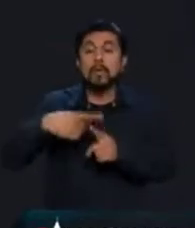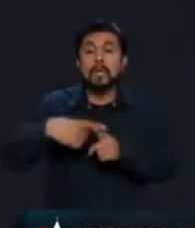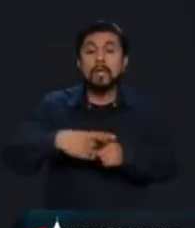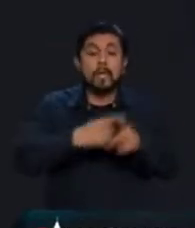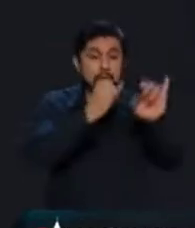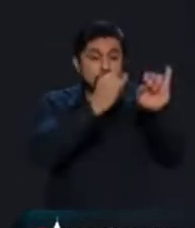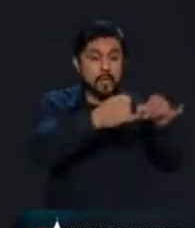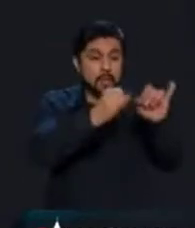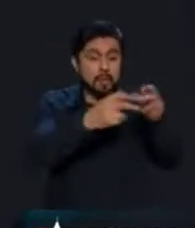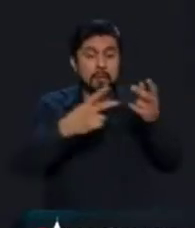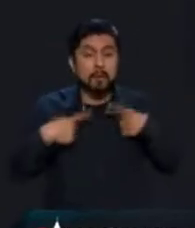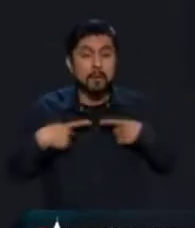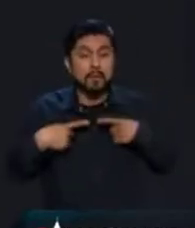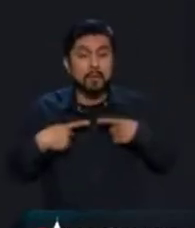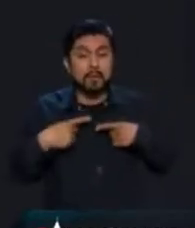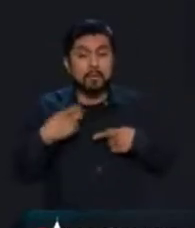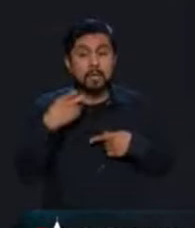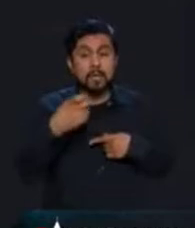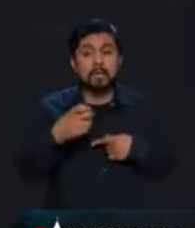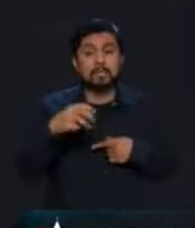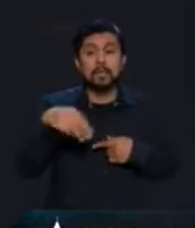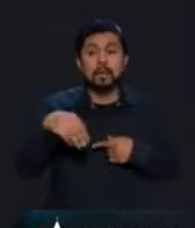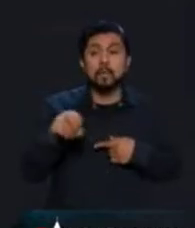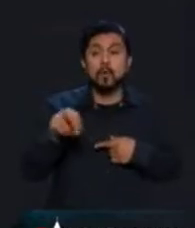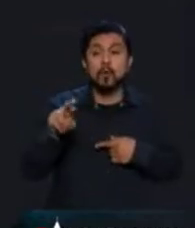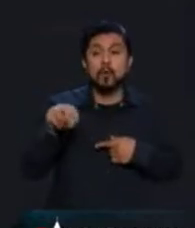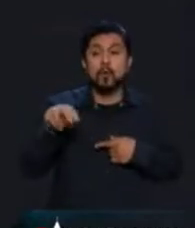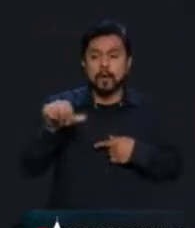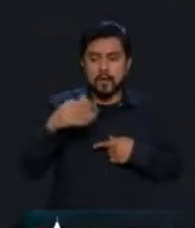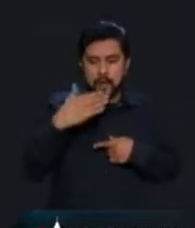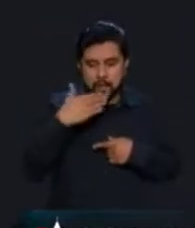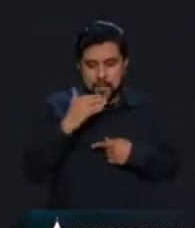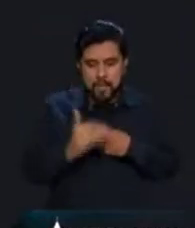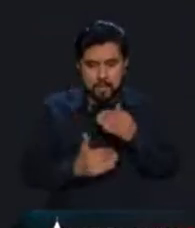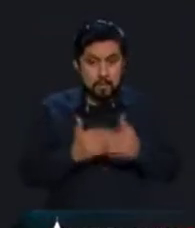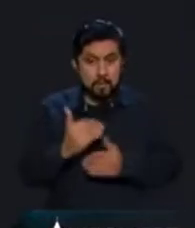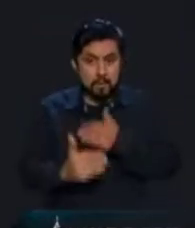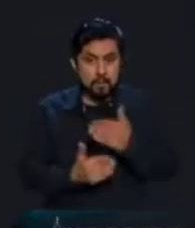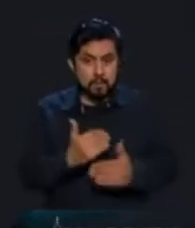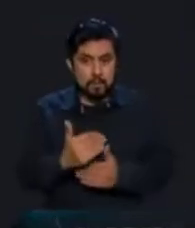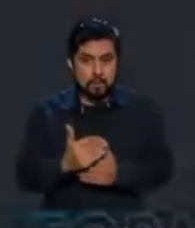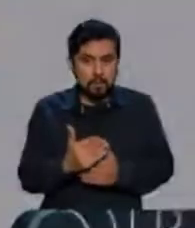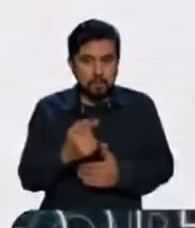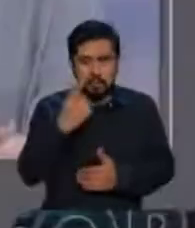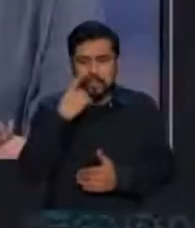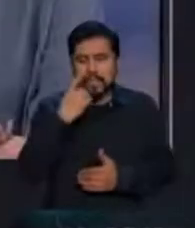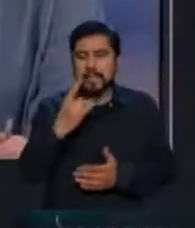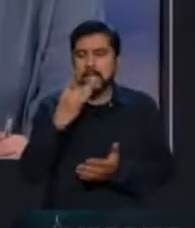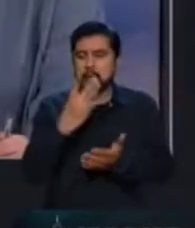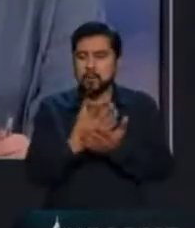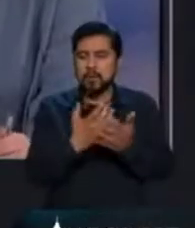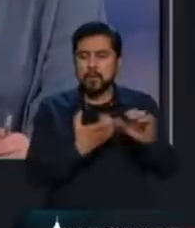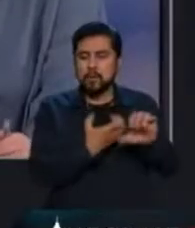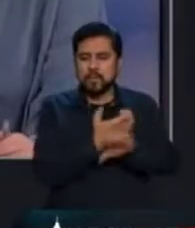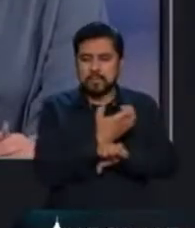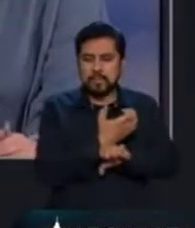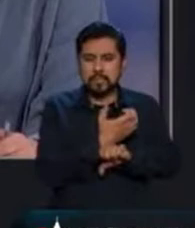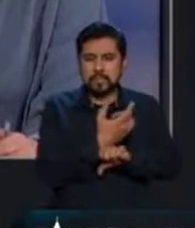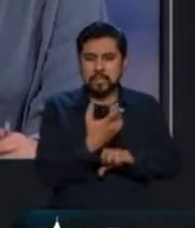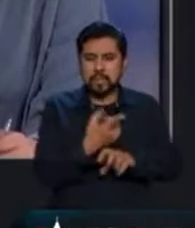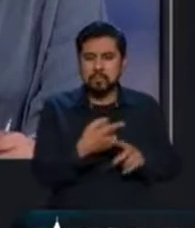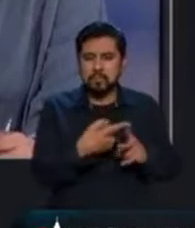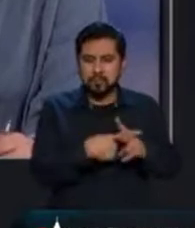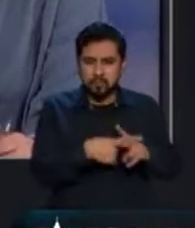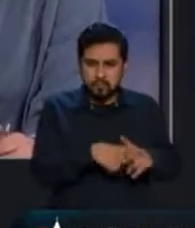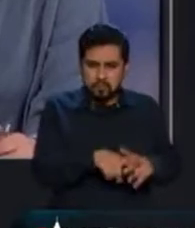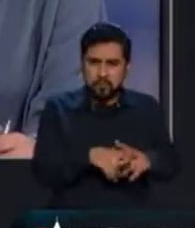sus procesos. De hecho, el único estado donde no tenía, tenía ventaja al principio